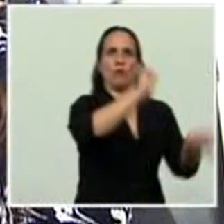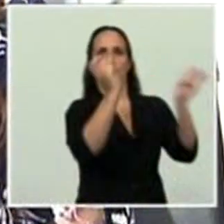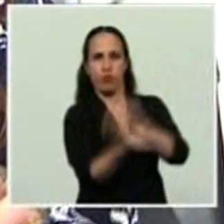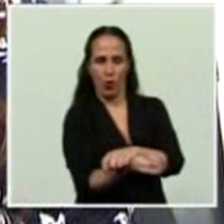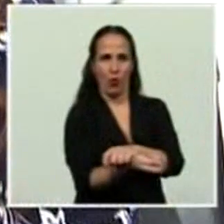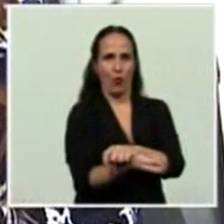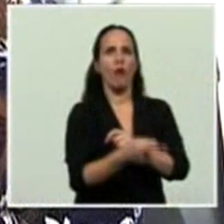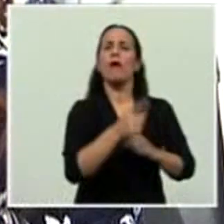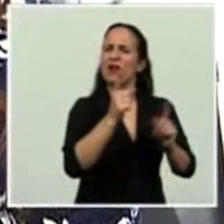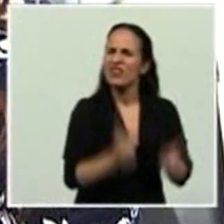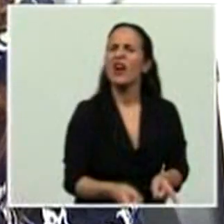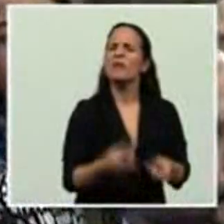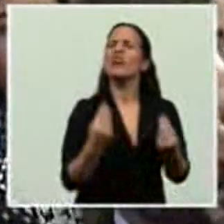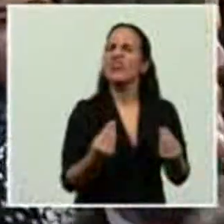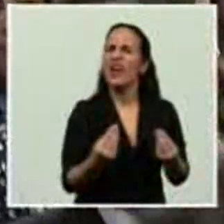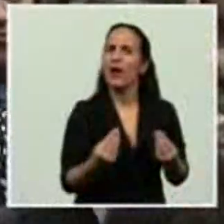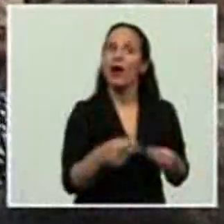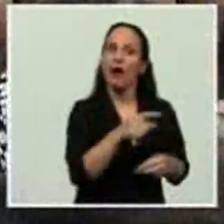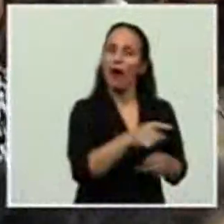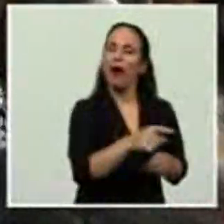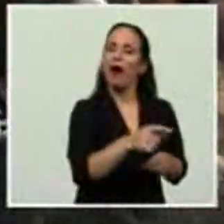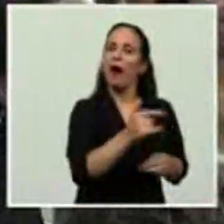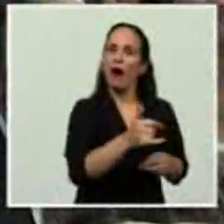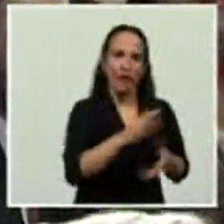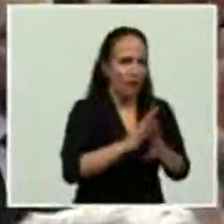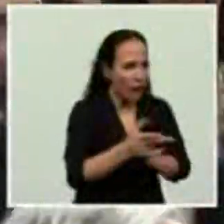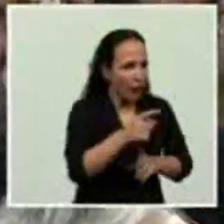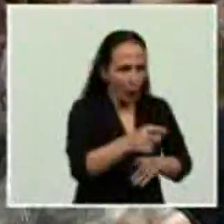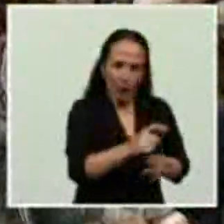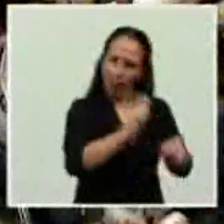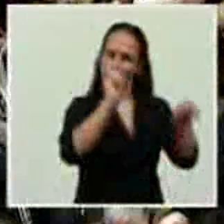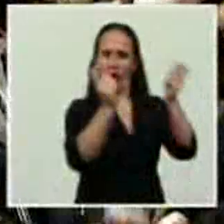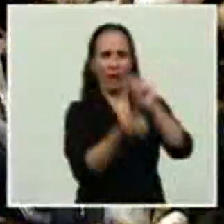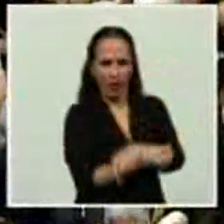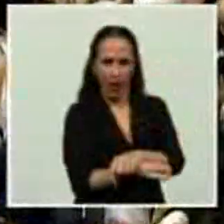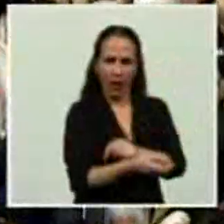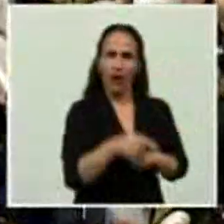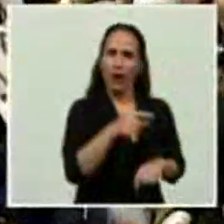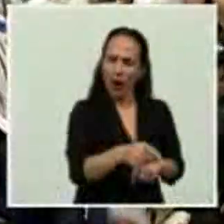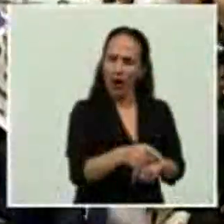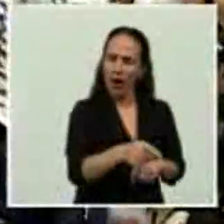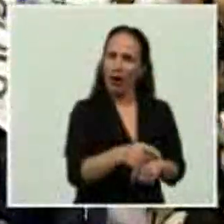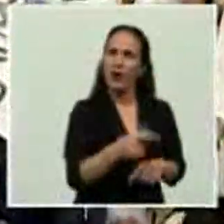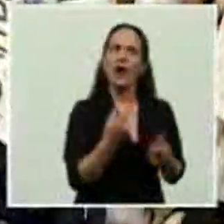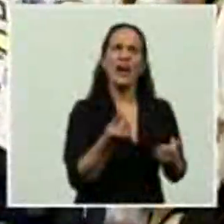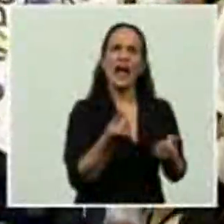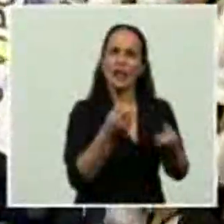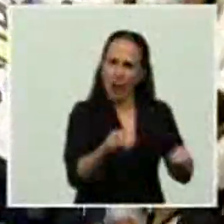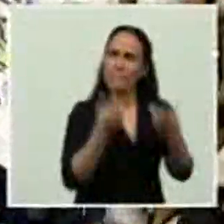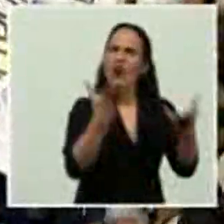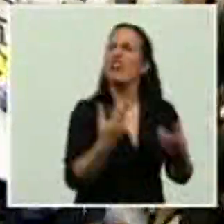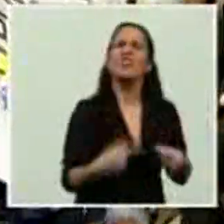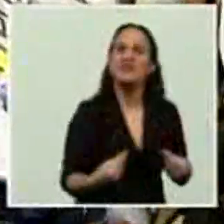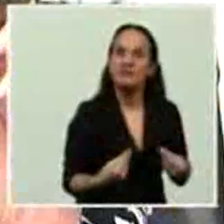reconvirtió mejorar la calidad la calidad precisamente de